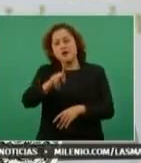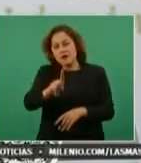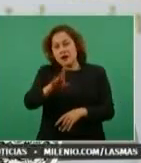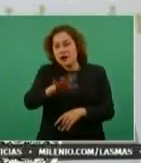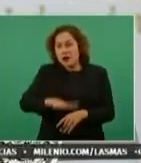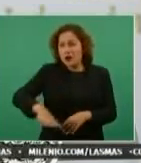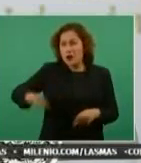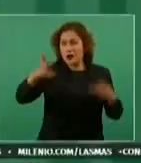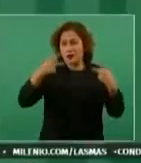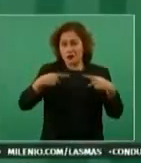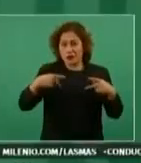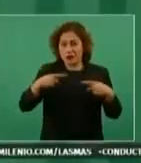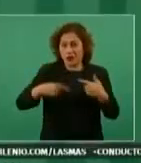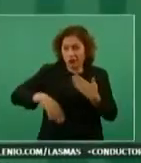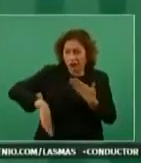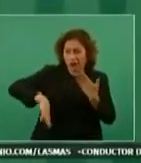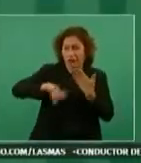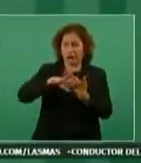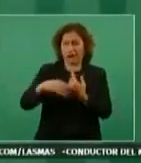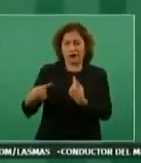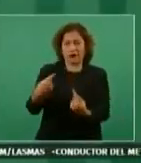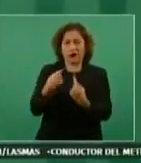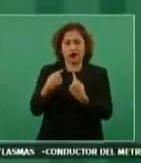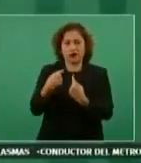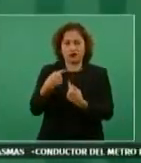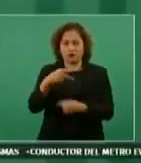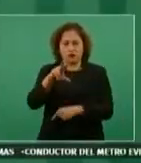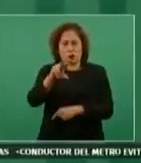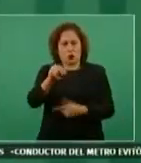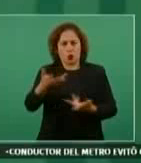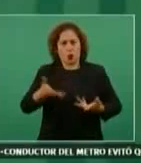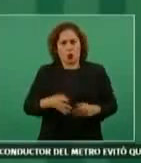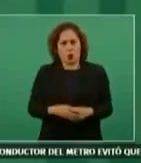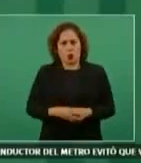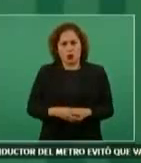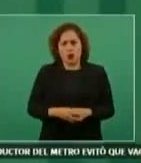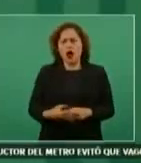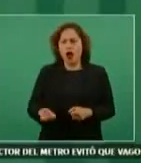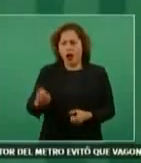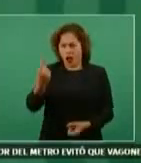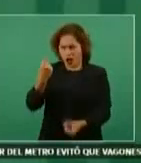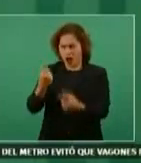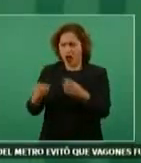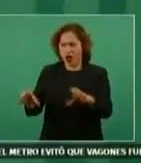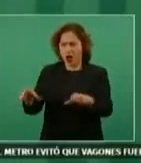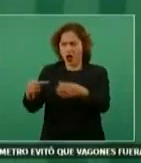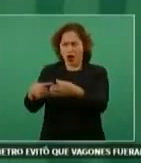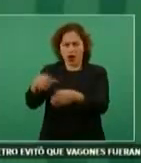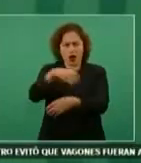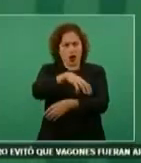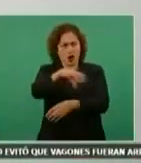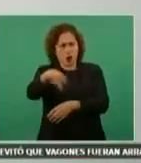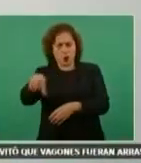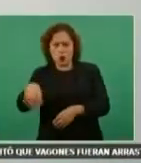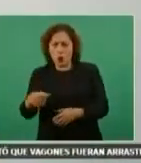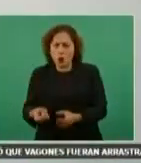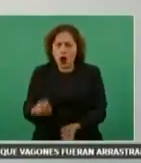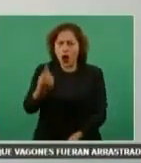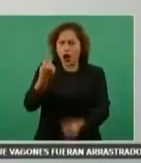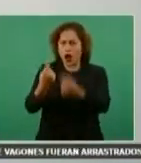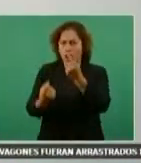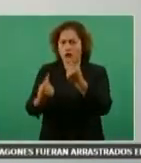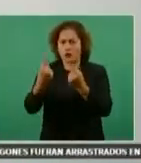metro. Si investigan tantito van a saber quiénes son. Hoy vienes filosa, ¿eh? Marcela. Sí, Marcela, sí, le